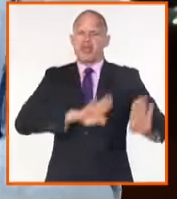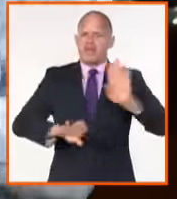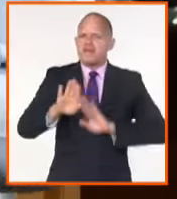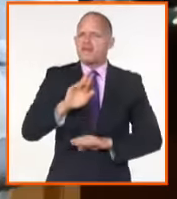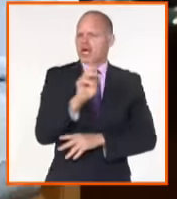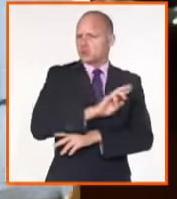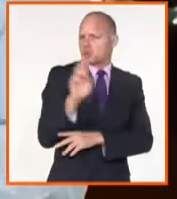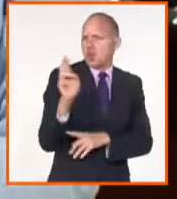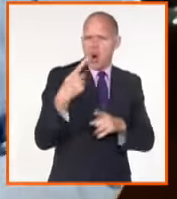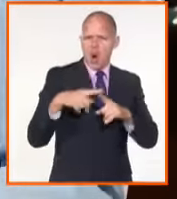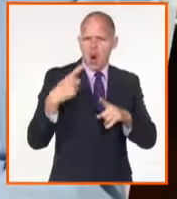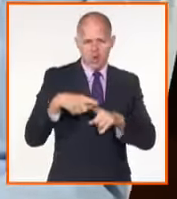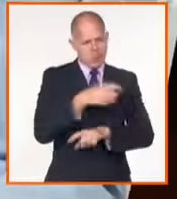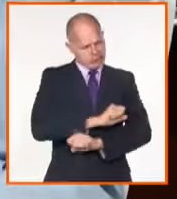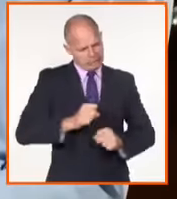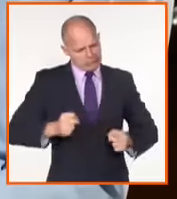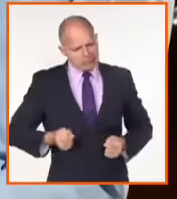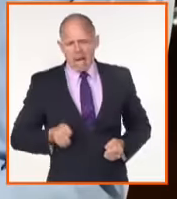disposición para aportar,